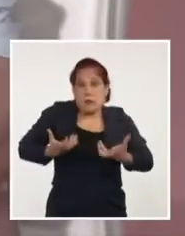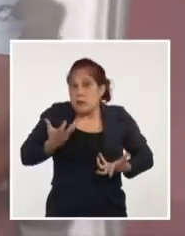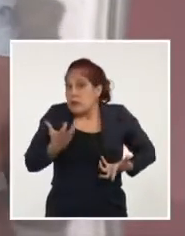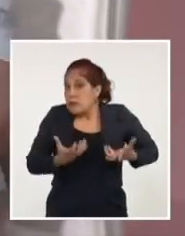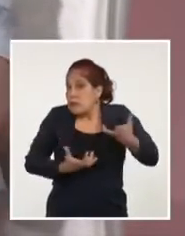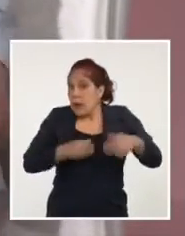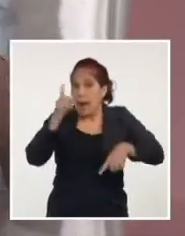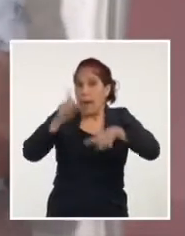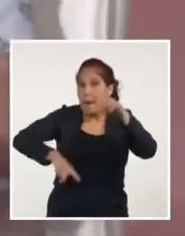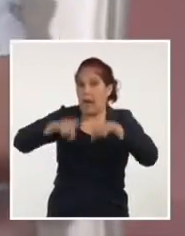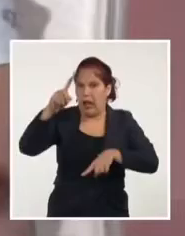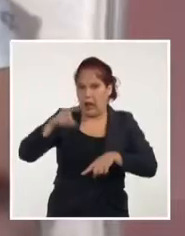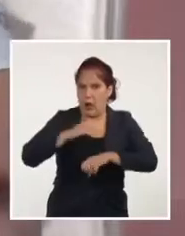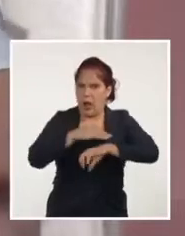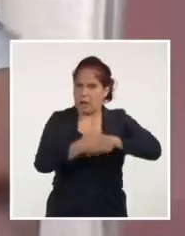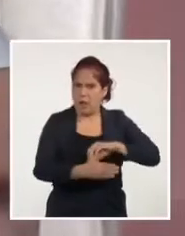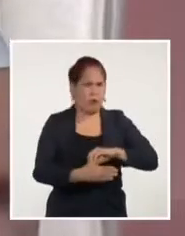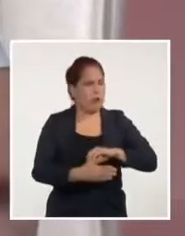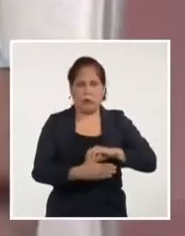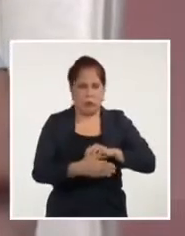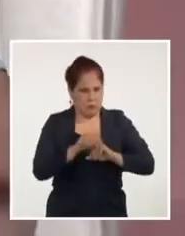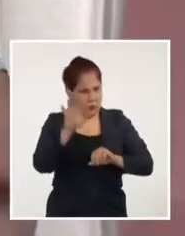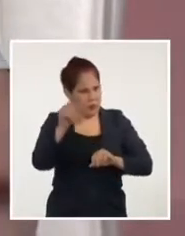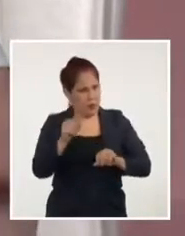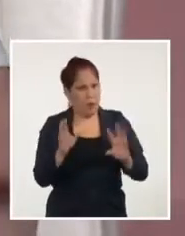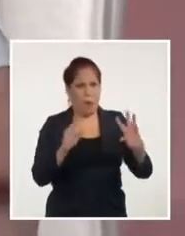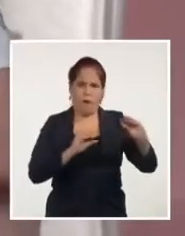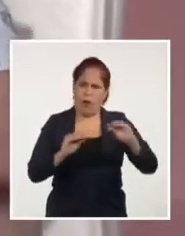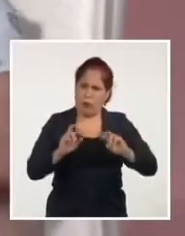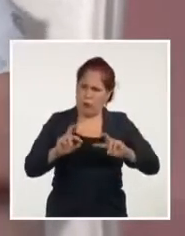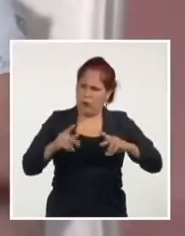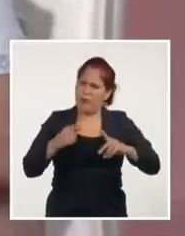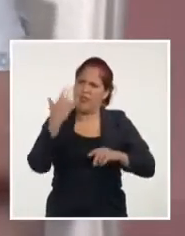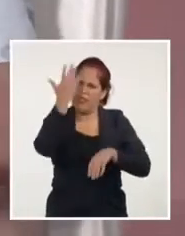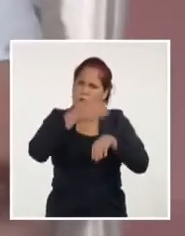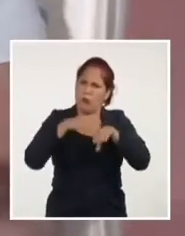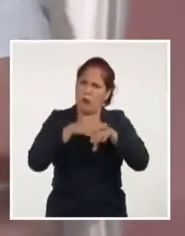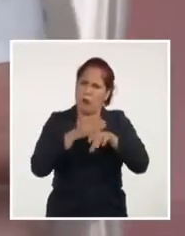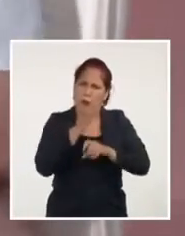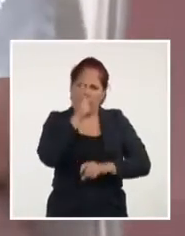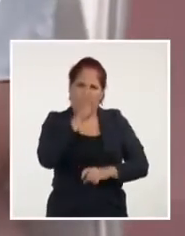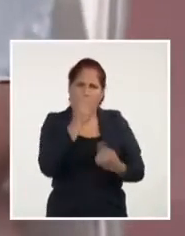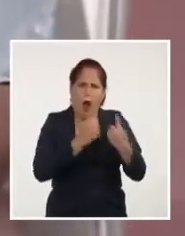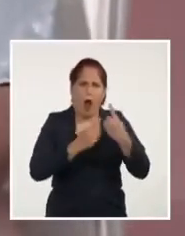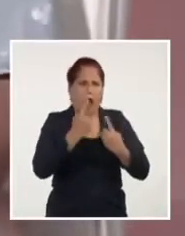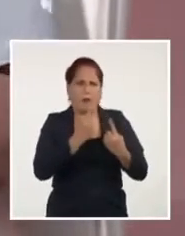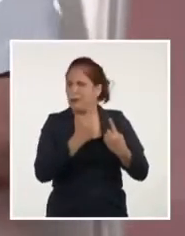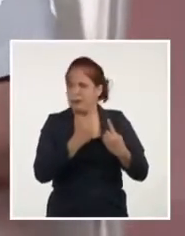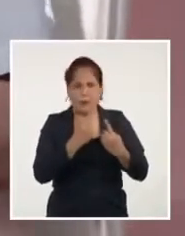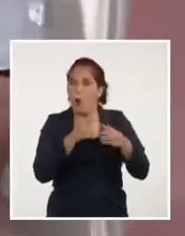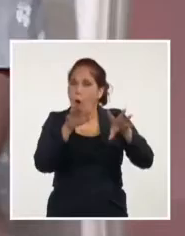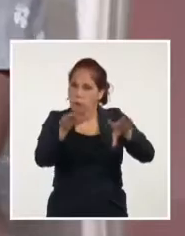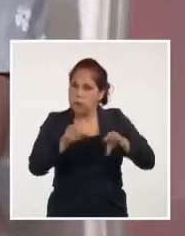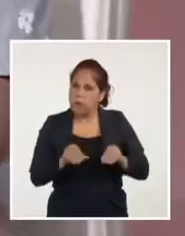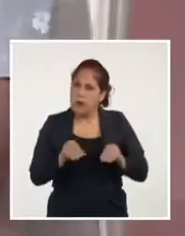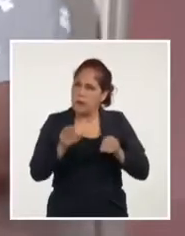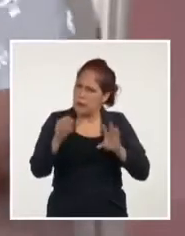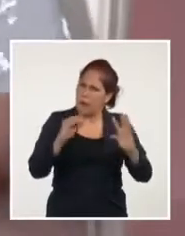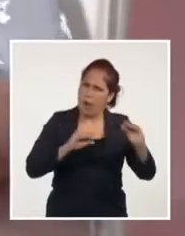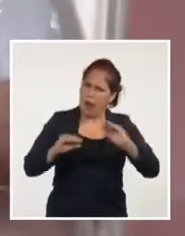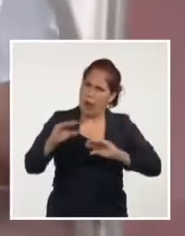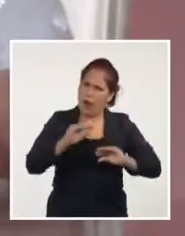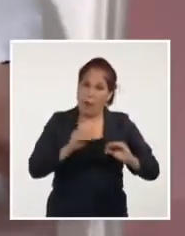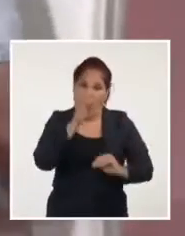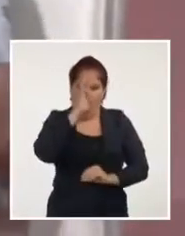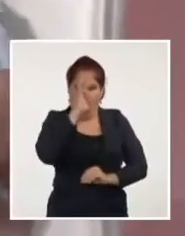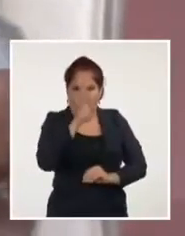con su hermano, puede pelearse, pero tiene que reconciliarse. Eso es muy importante. Hay que buscar al discurso del odio no se le